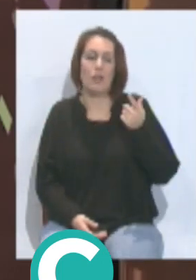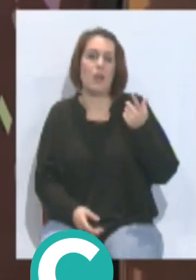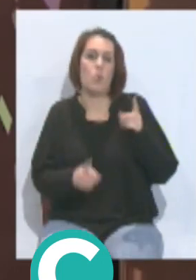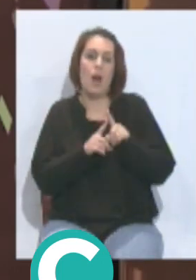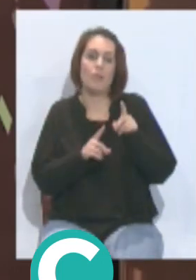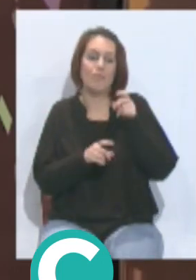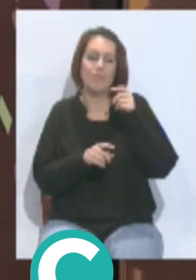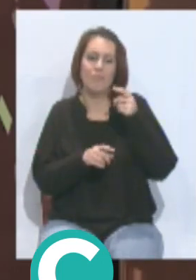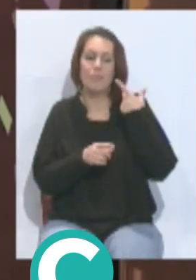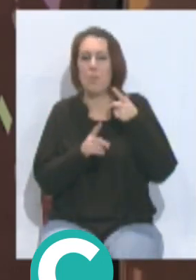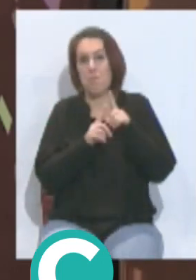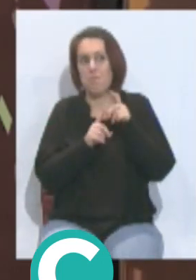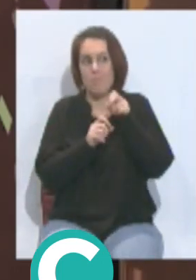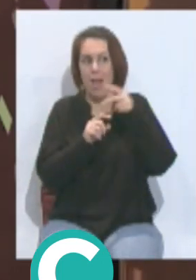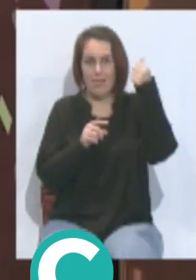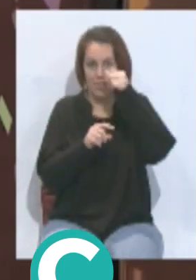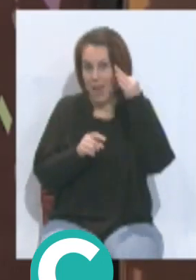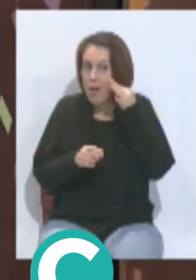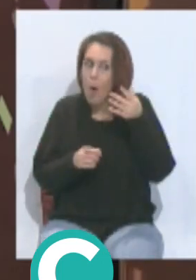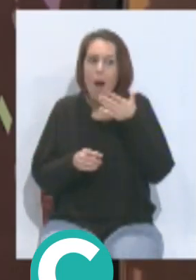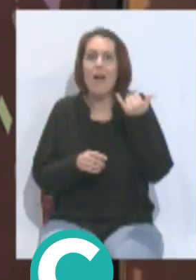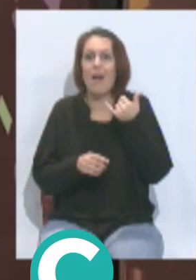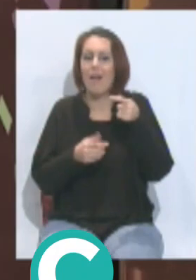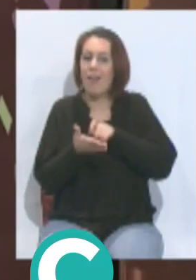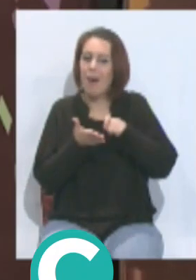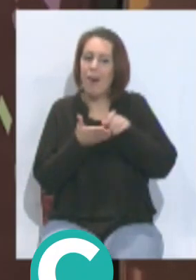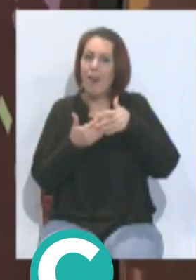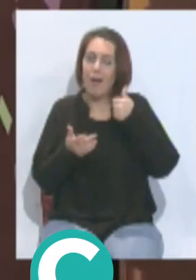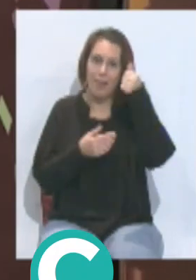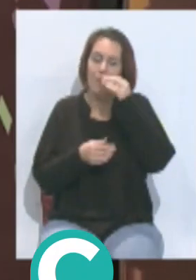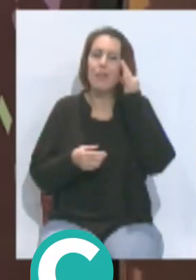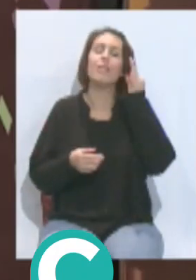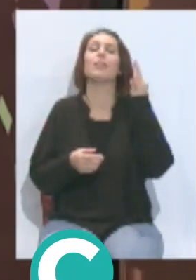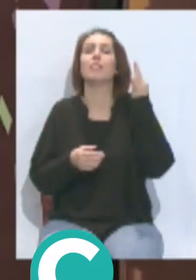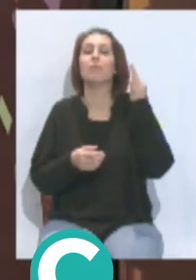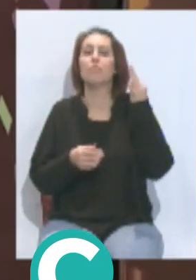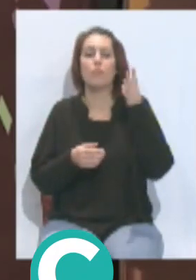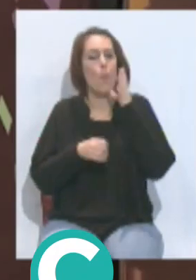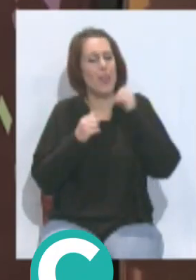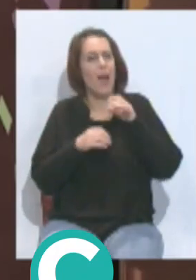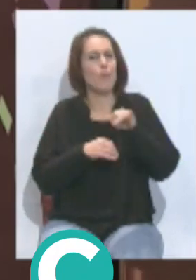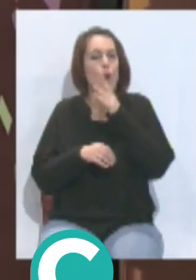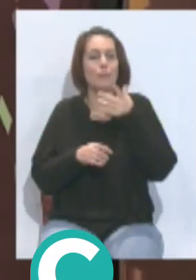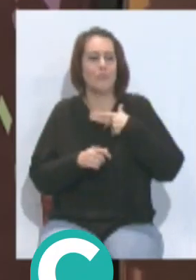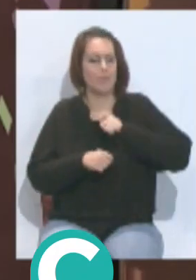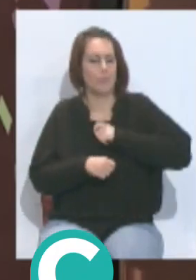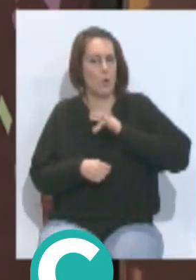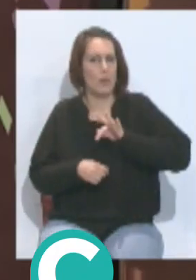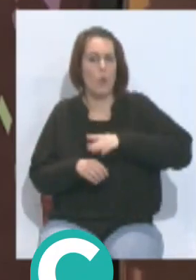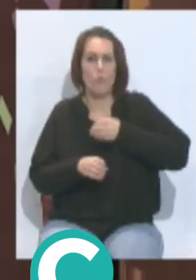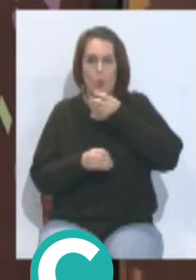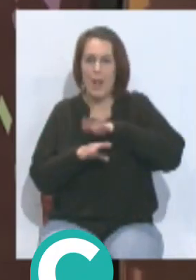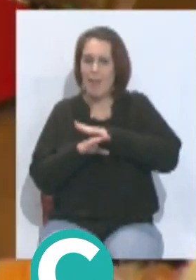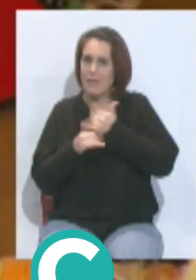en perspectiva también de género, ¿no? Ojalá salgan de ahí muchos autores y autoras que hagan mucha competencia, porque siempre vendrá bien y será bien bueno para la fiesta.